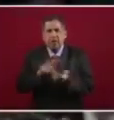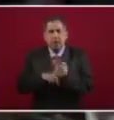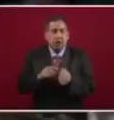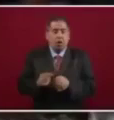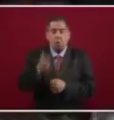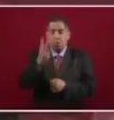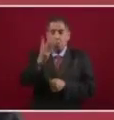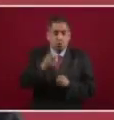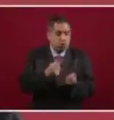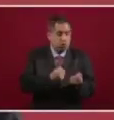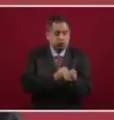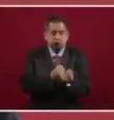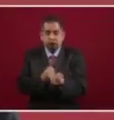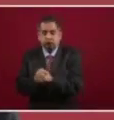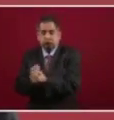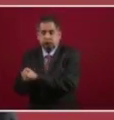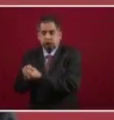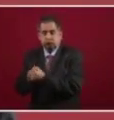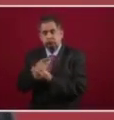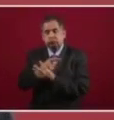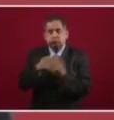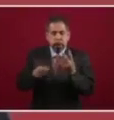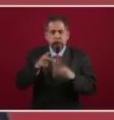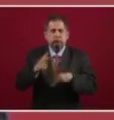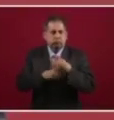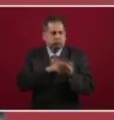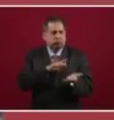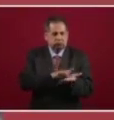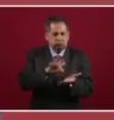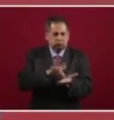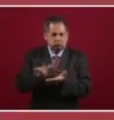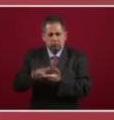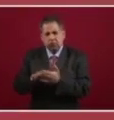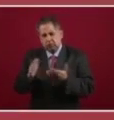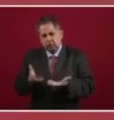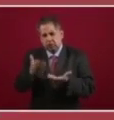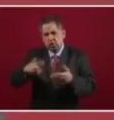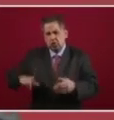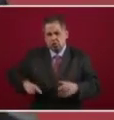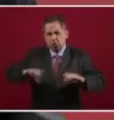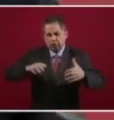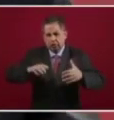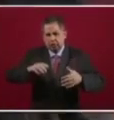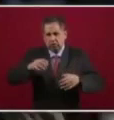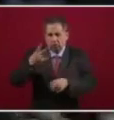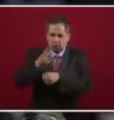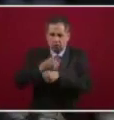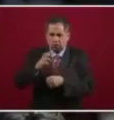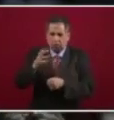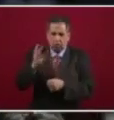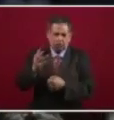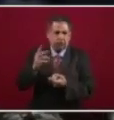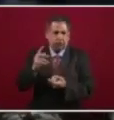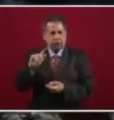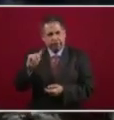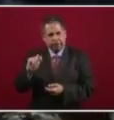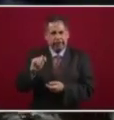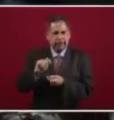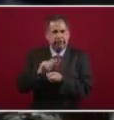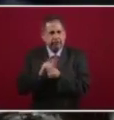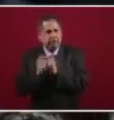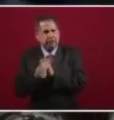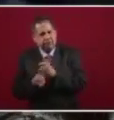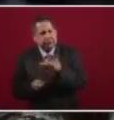cuatro motores de la economía que usted está impulsando, bueno, el gobierno, la cuarta transformación,